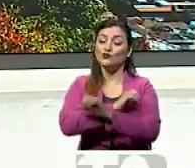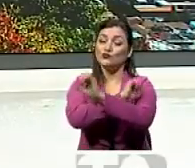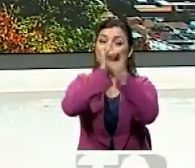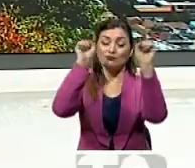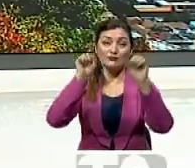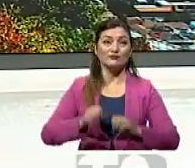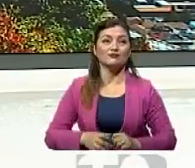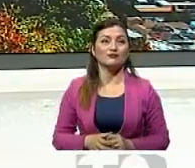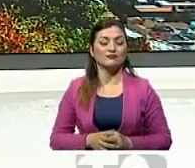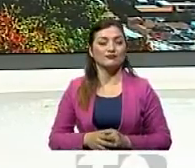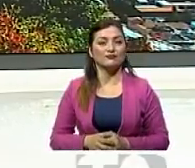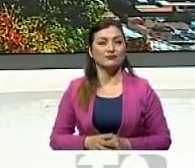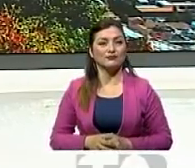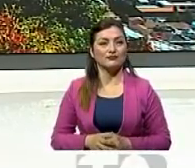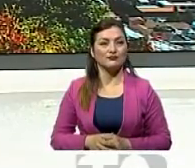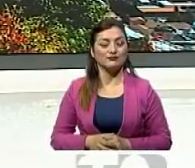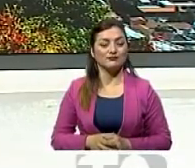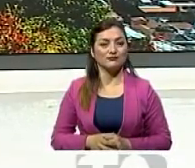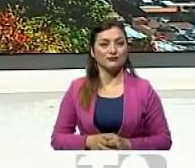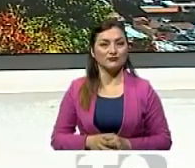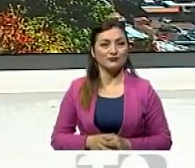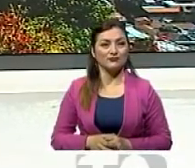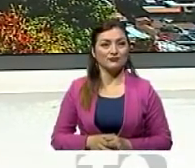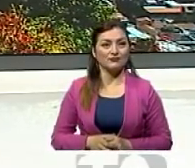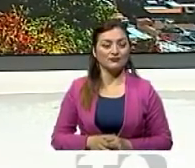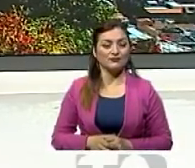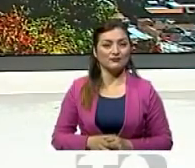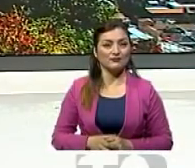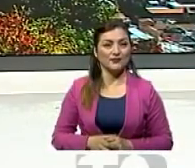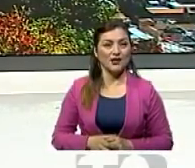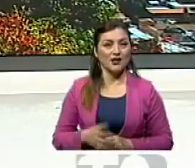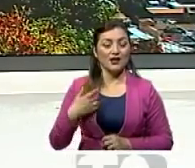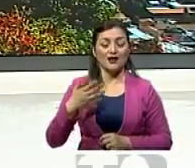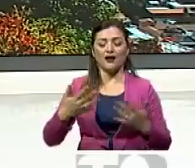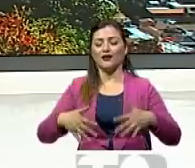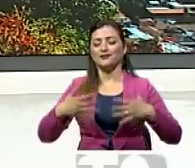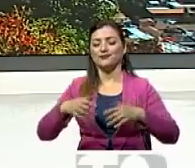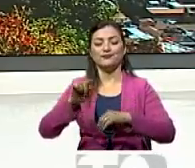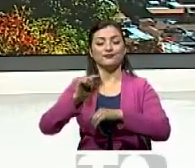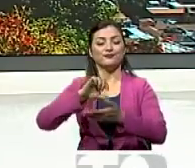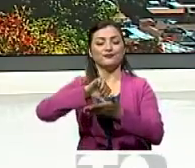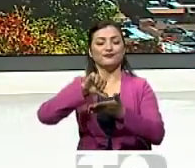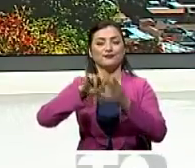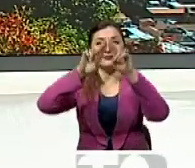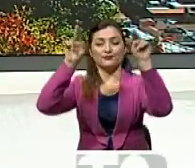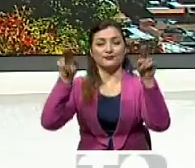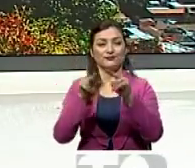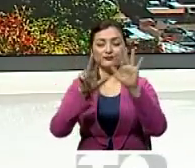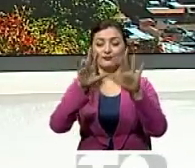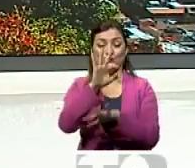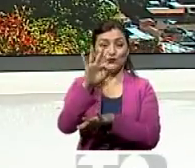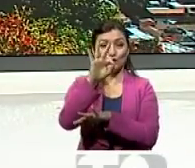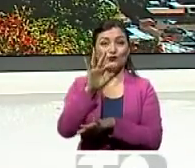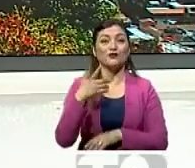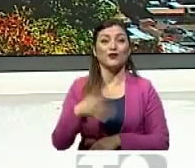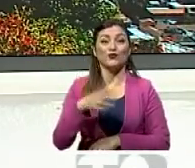mencionábamos. Amanece nublada la ciudad. Hay una temperatura de 8 grados centígrados, seguro. Por eso usted está sintiendo